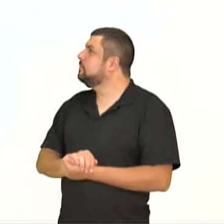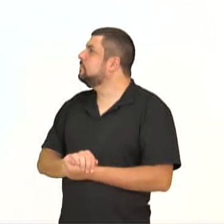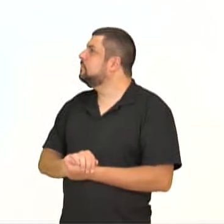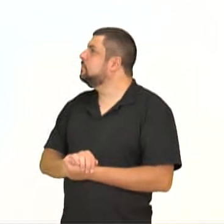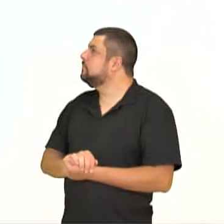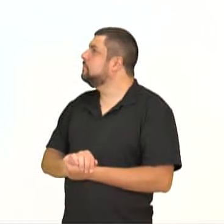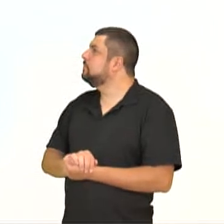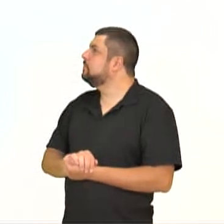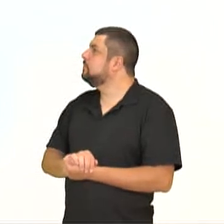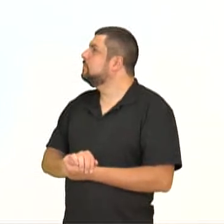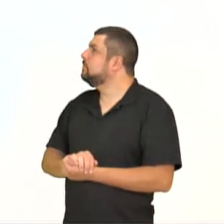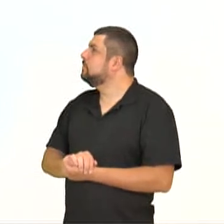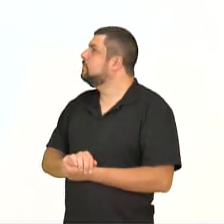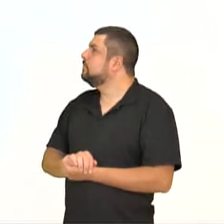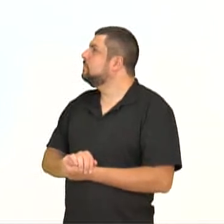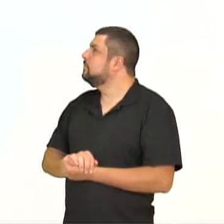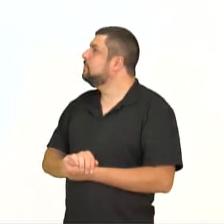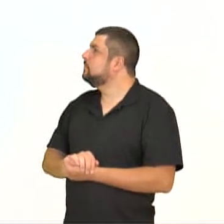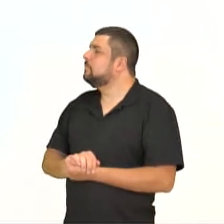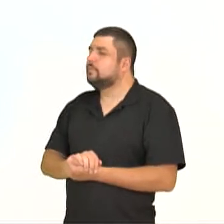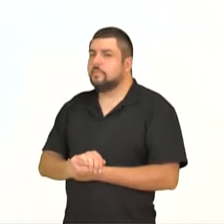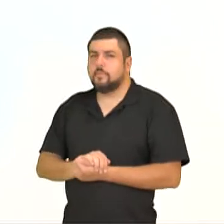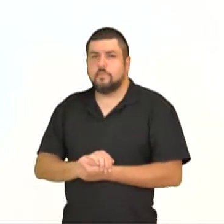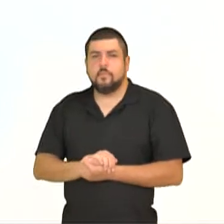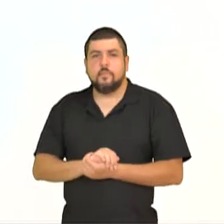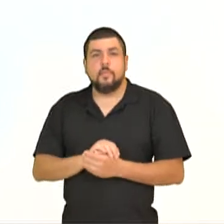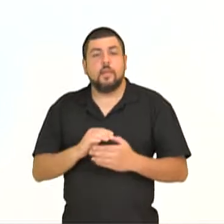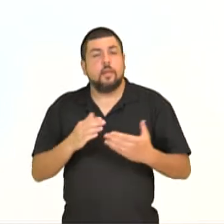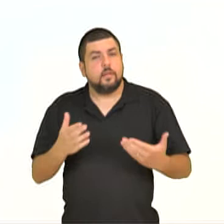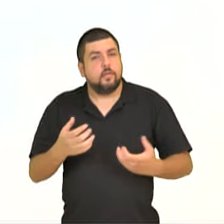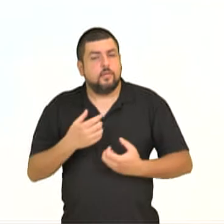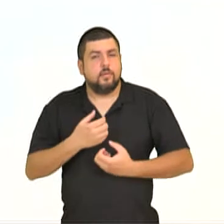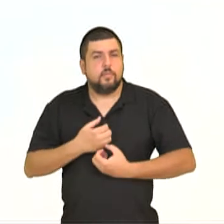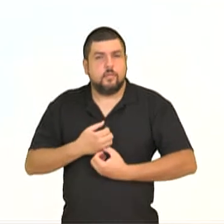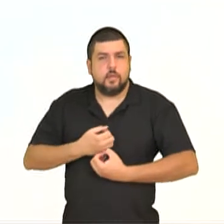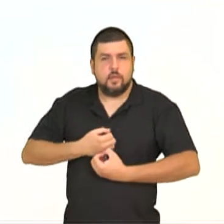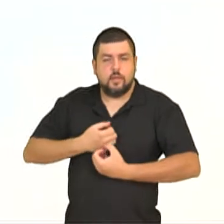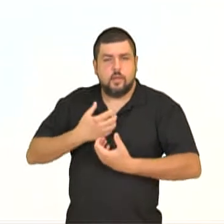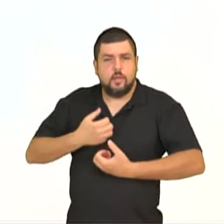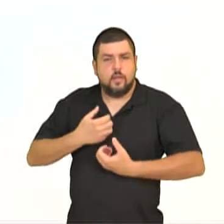poema humorístico, un poema armónico,